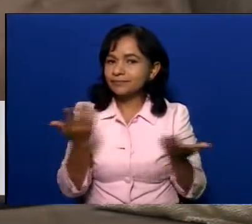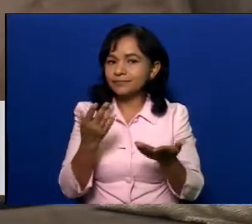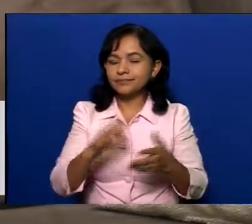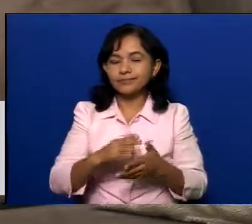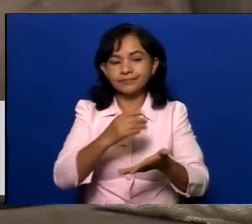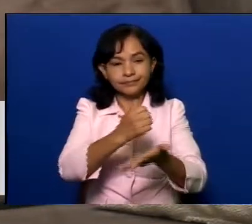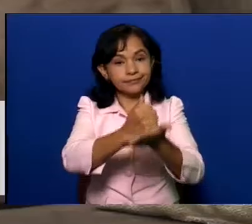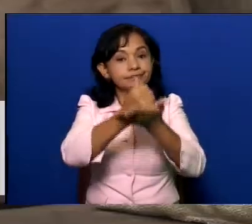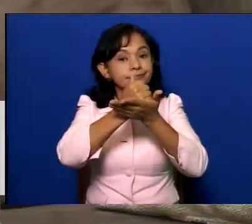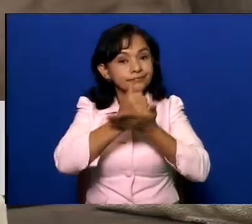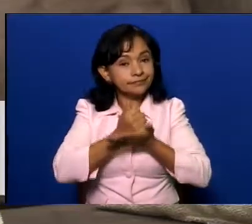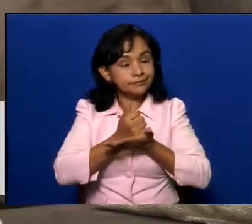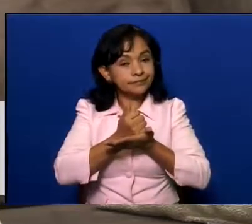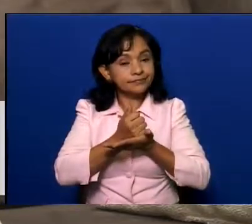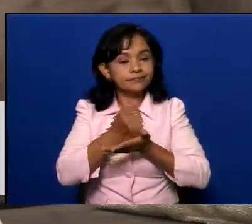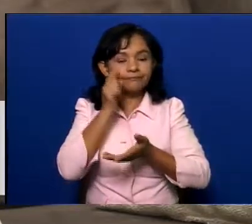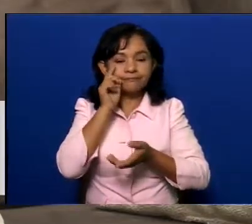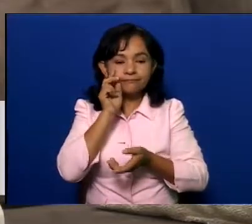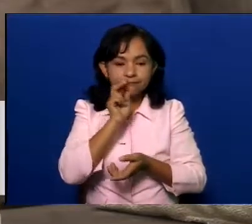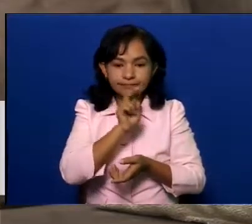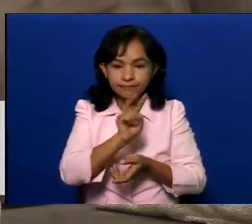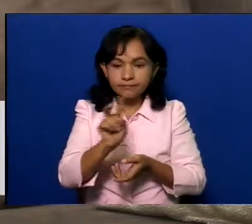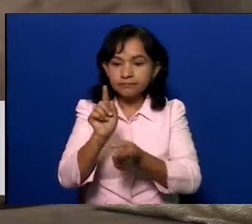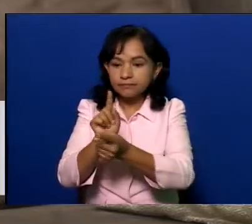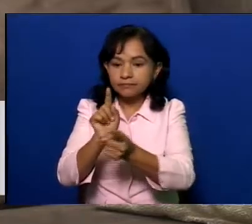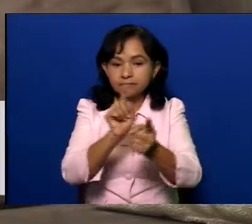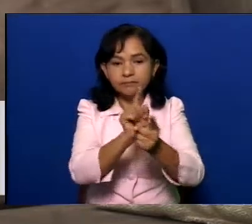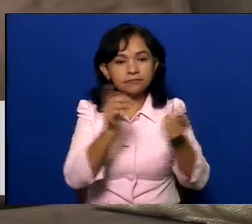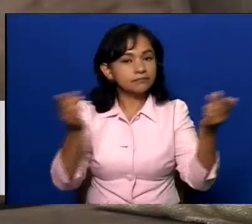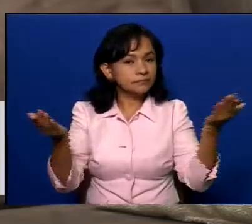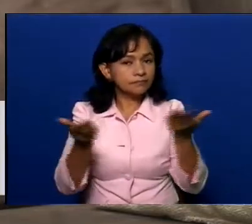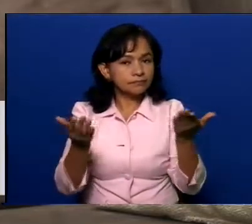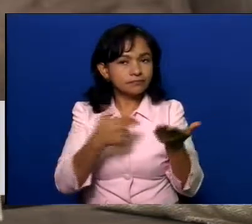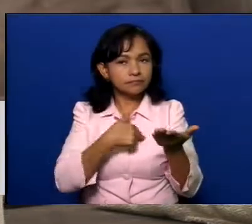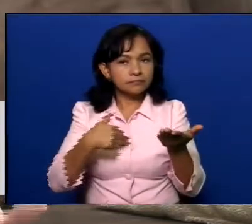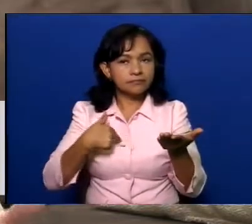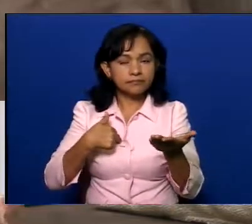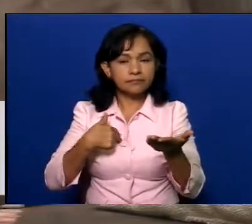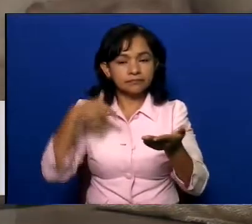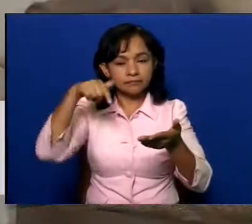gibiente, que mezclaba mi alma al chorro de la fuente.